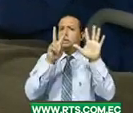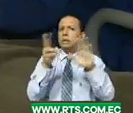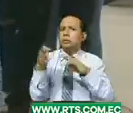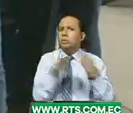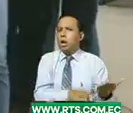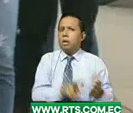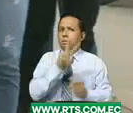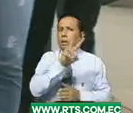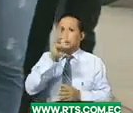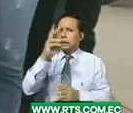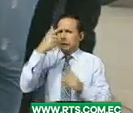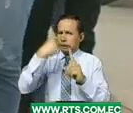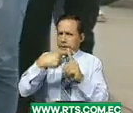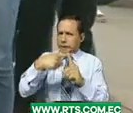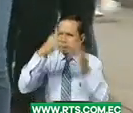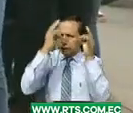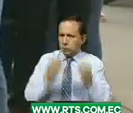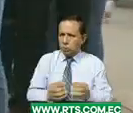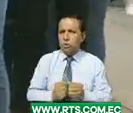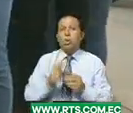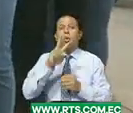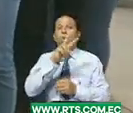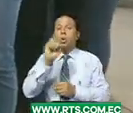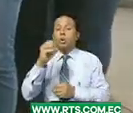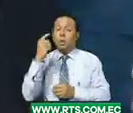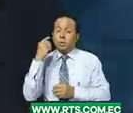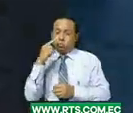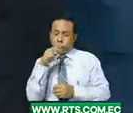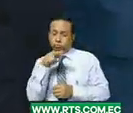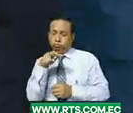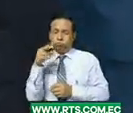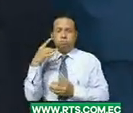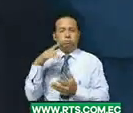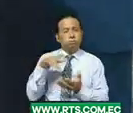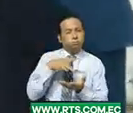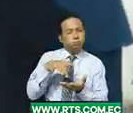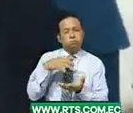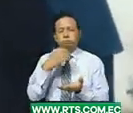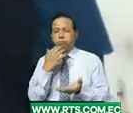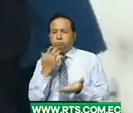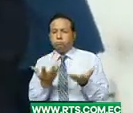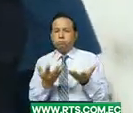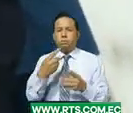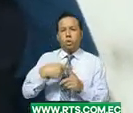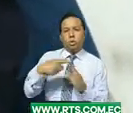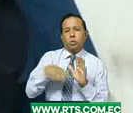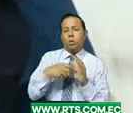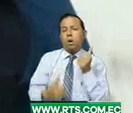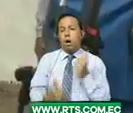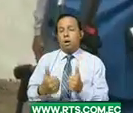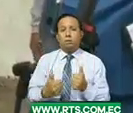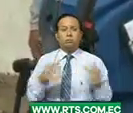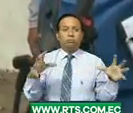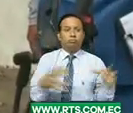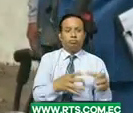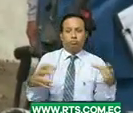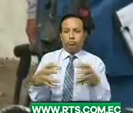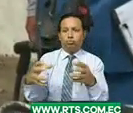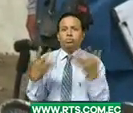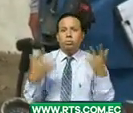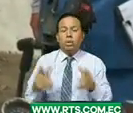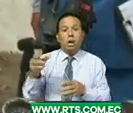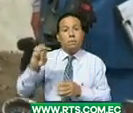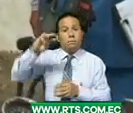26 confirmados y 200 casos sospechosos. Son ciudadanos que ya están dentro del cerco epidemiológico del Ministerio de